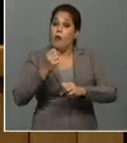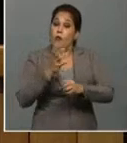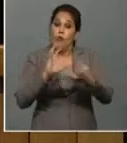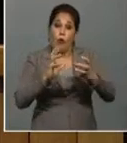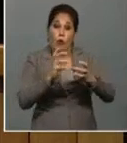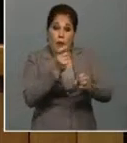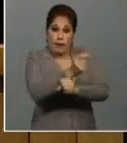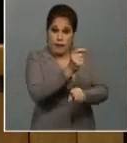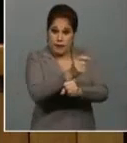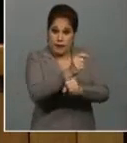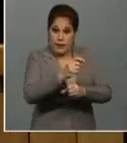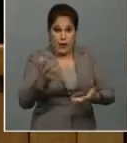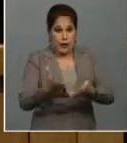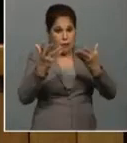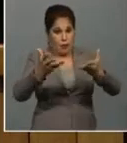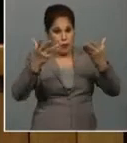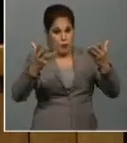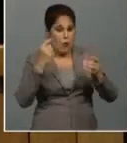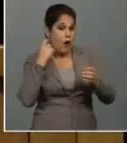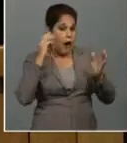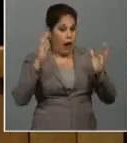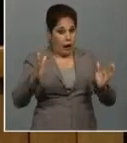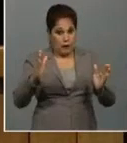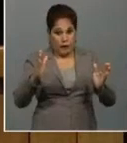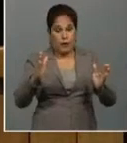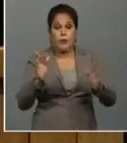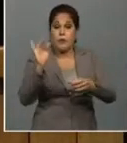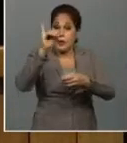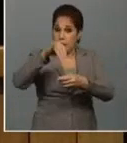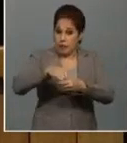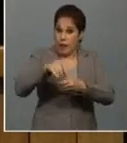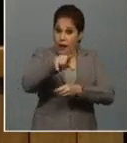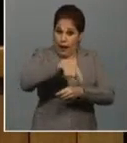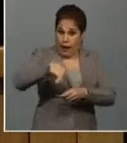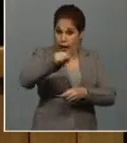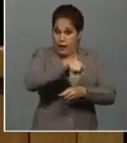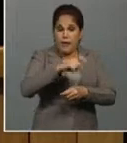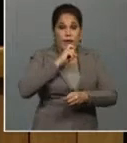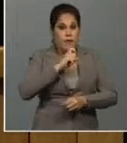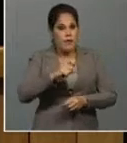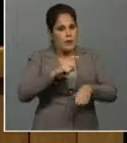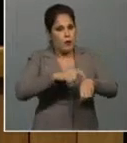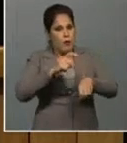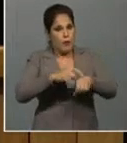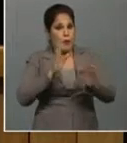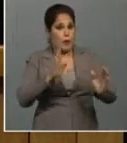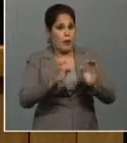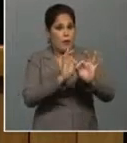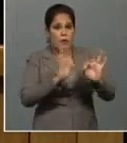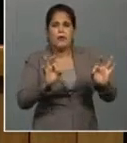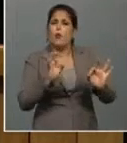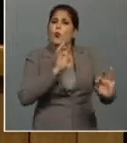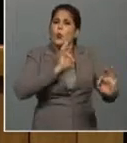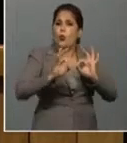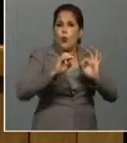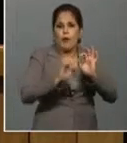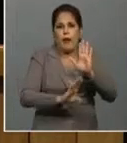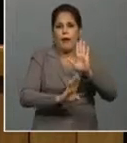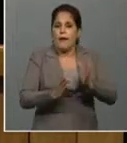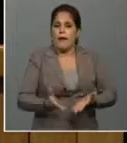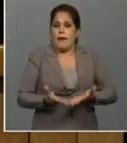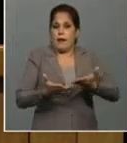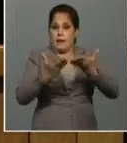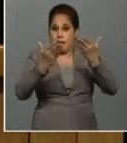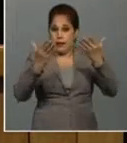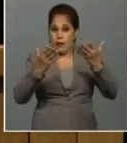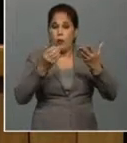enseñanza y de promoción que por todos estos años incluso en los más difíciles ha servido de protección y de salvaguarda